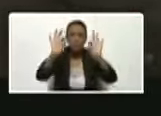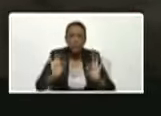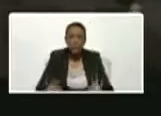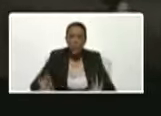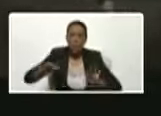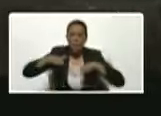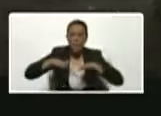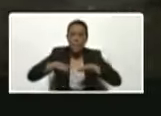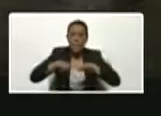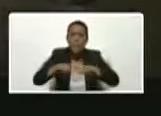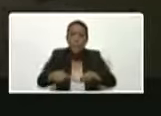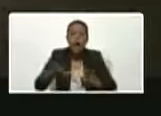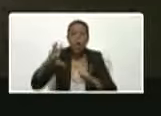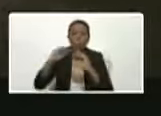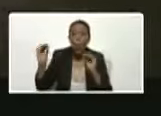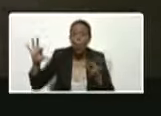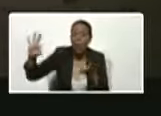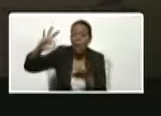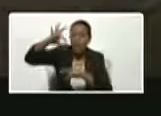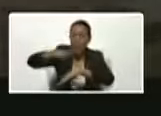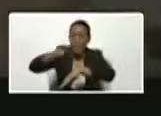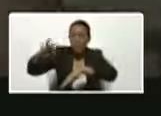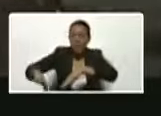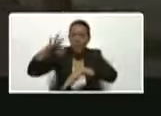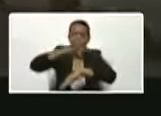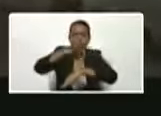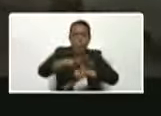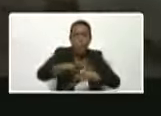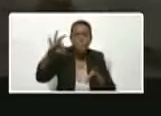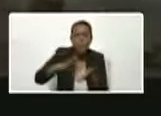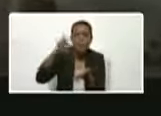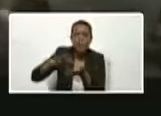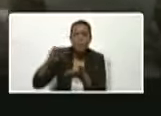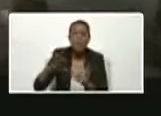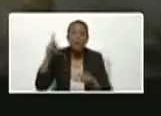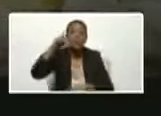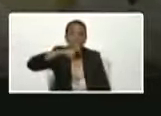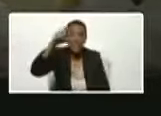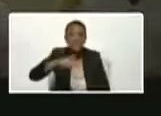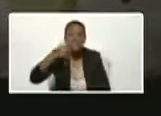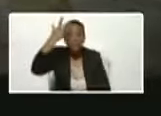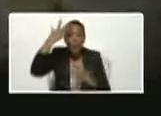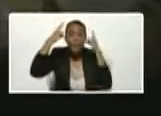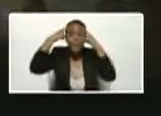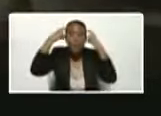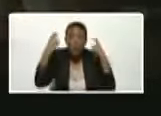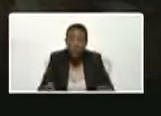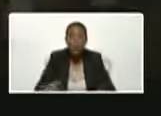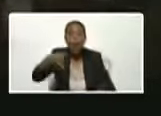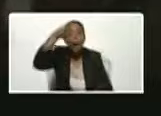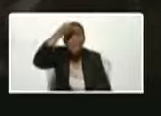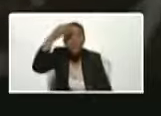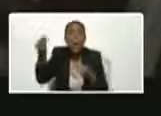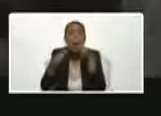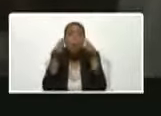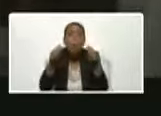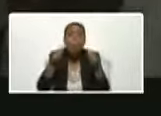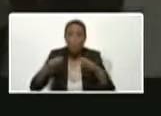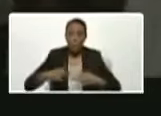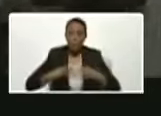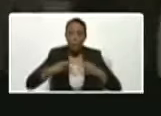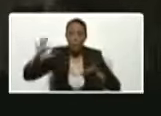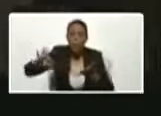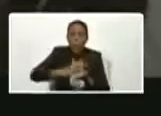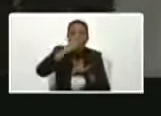máquinas de ser sus fileteadoras todo lo necesario para que los muchachos puedan pues desarrollar